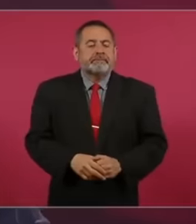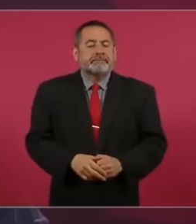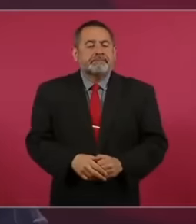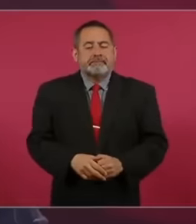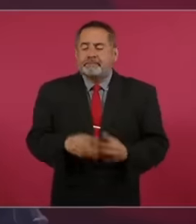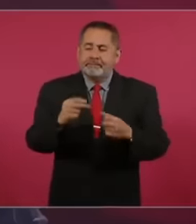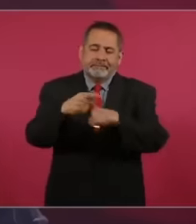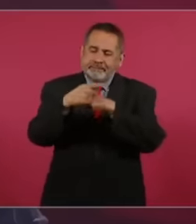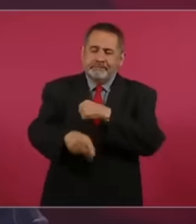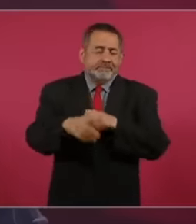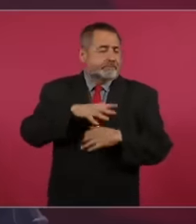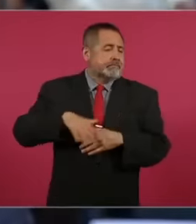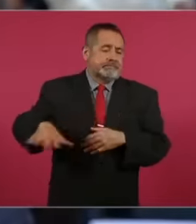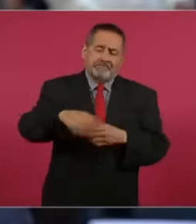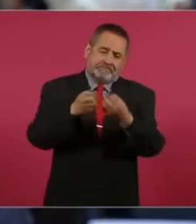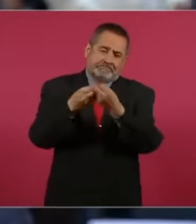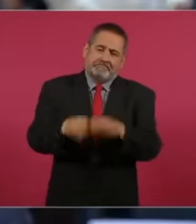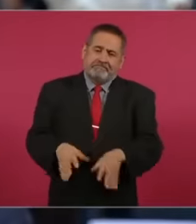perjudicaba mucho a la sociedad,